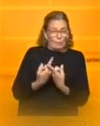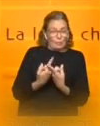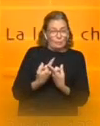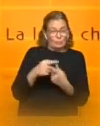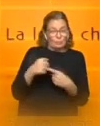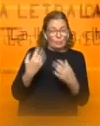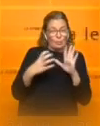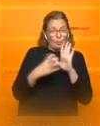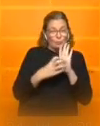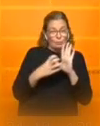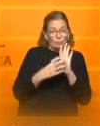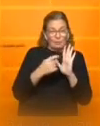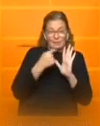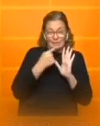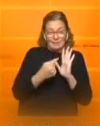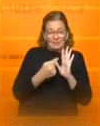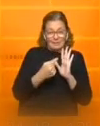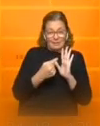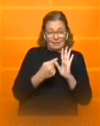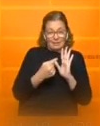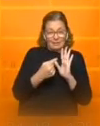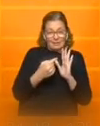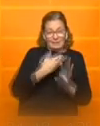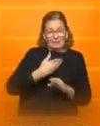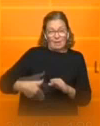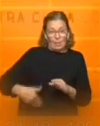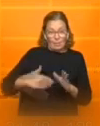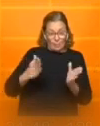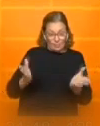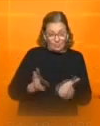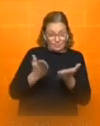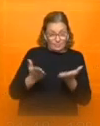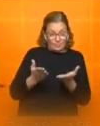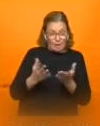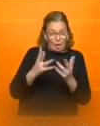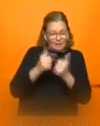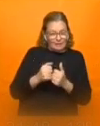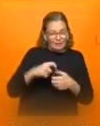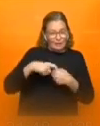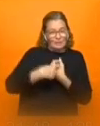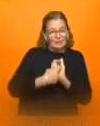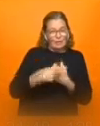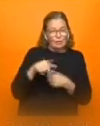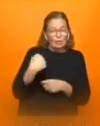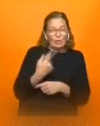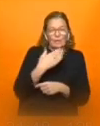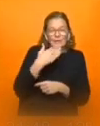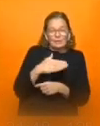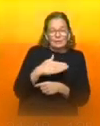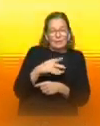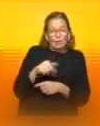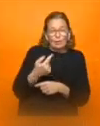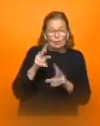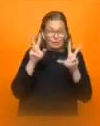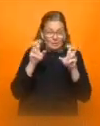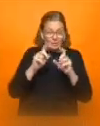una constitución que establece que desde el Estado se debe promover la organización sindical. Y nosotros entendemos, del mismo modo que con otros aspectos,